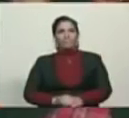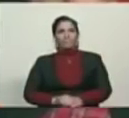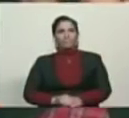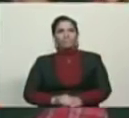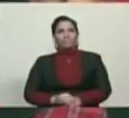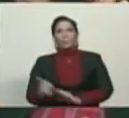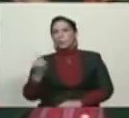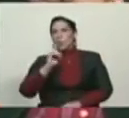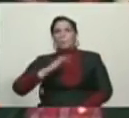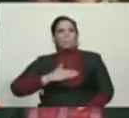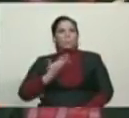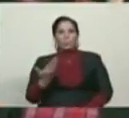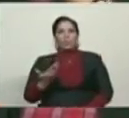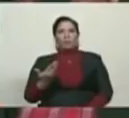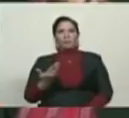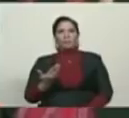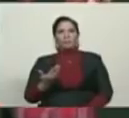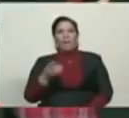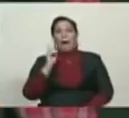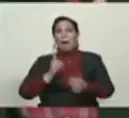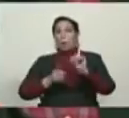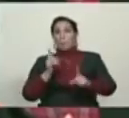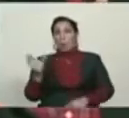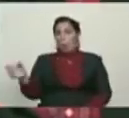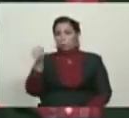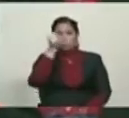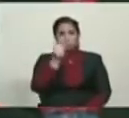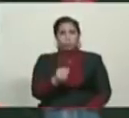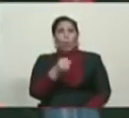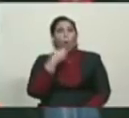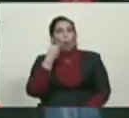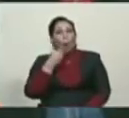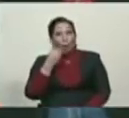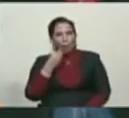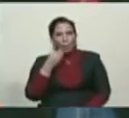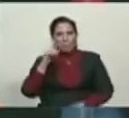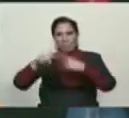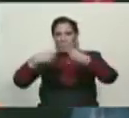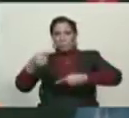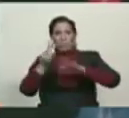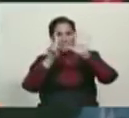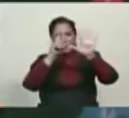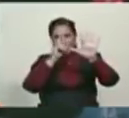No pudieron. Es triste.